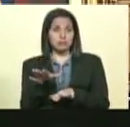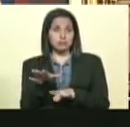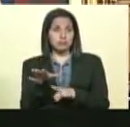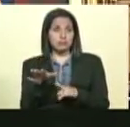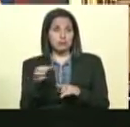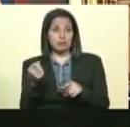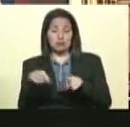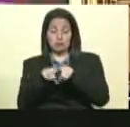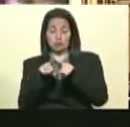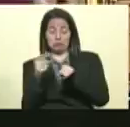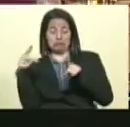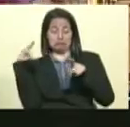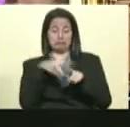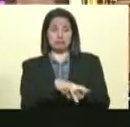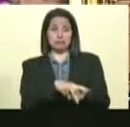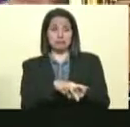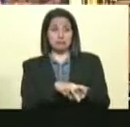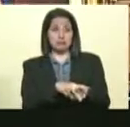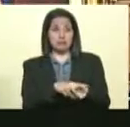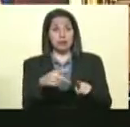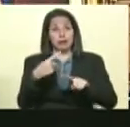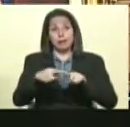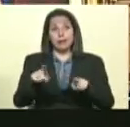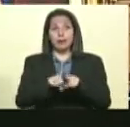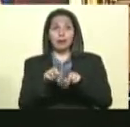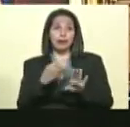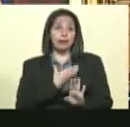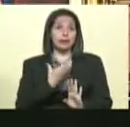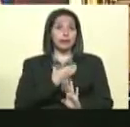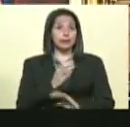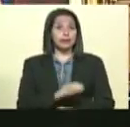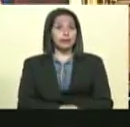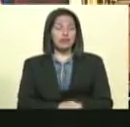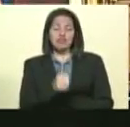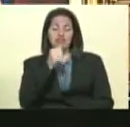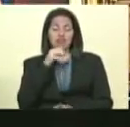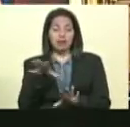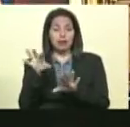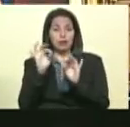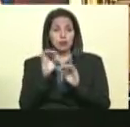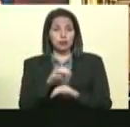Desprecian, pero es alcalde. ¿Quién lo eligió?